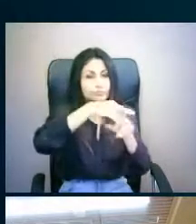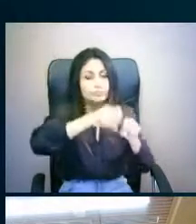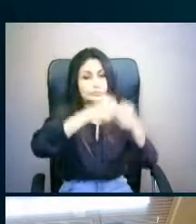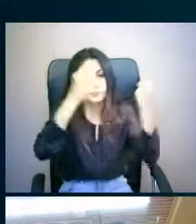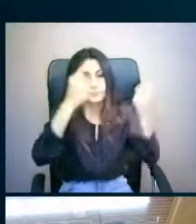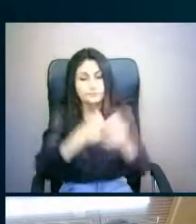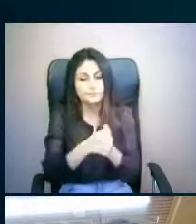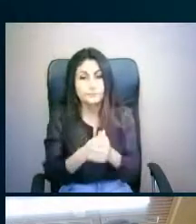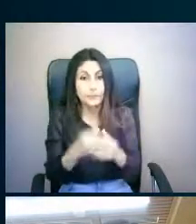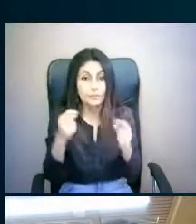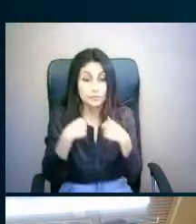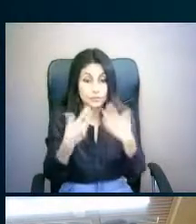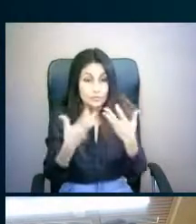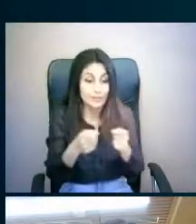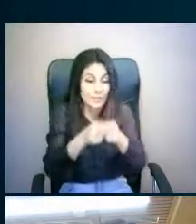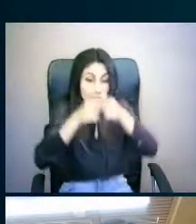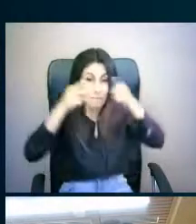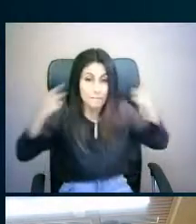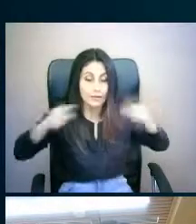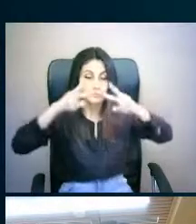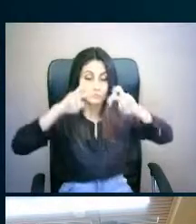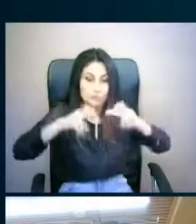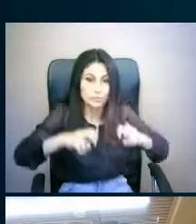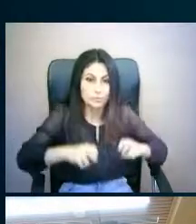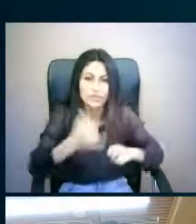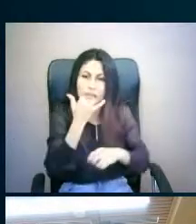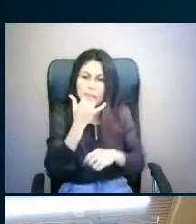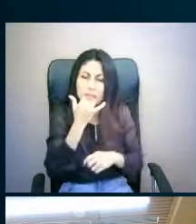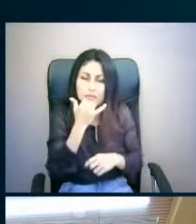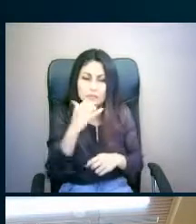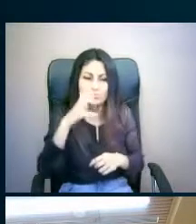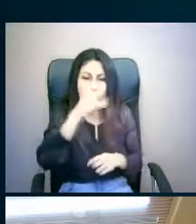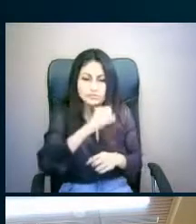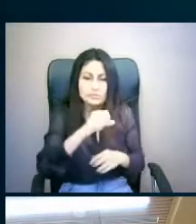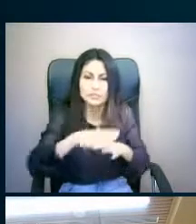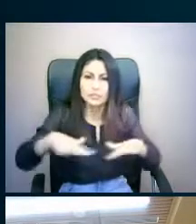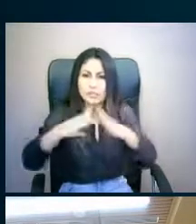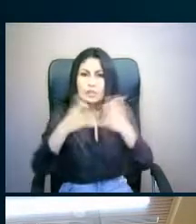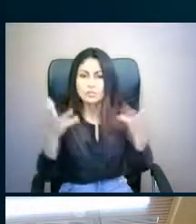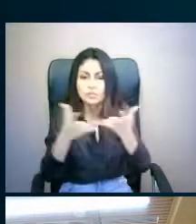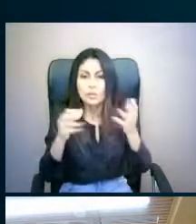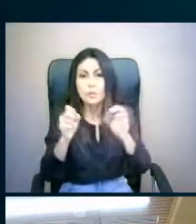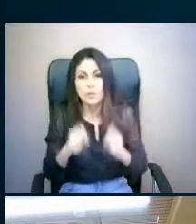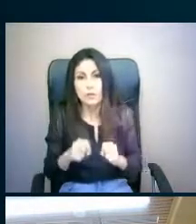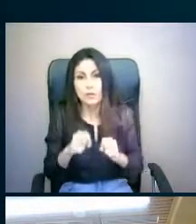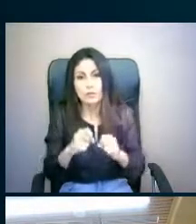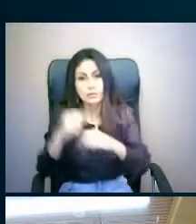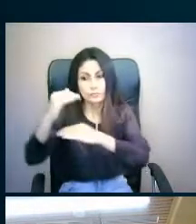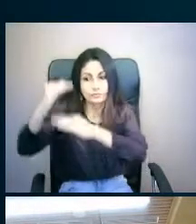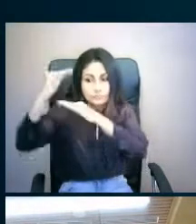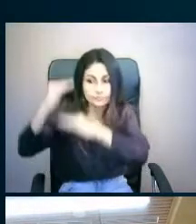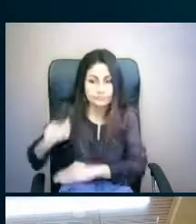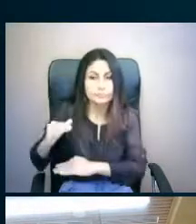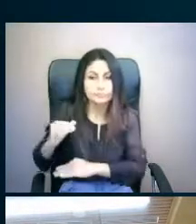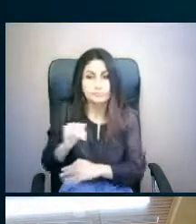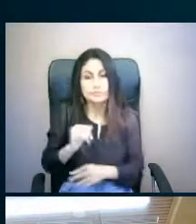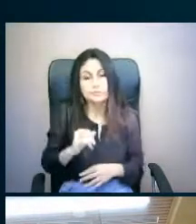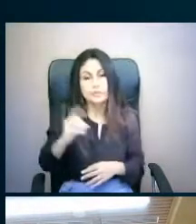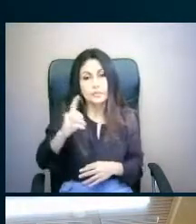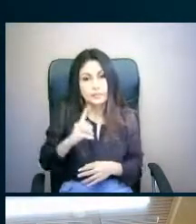quiero entrar más a detalle sobre qué fue lo que encontraron en campo, puedo interactuar con la pestaña del cuadro de acá abajo,